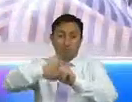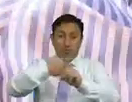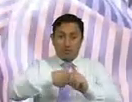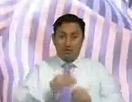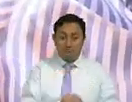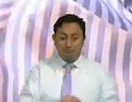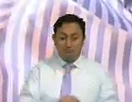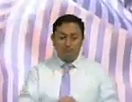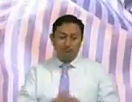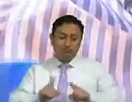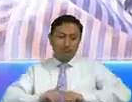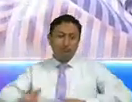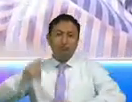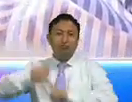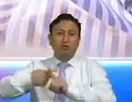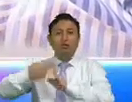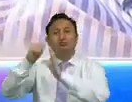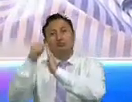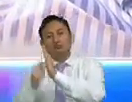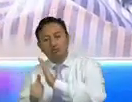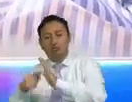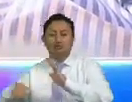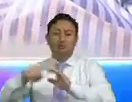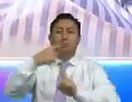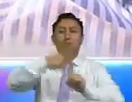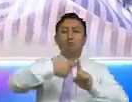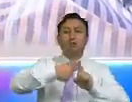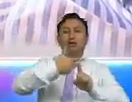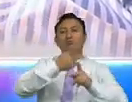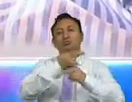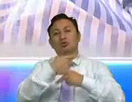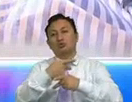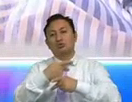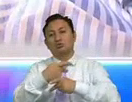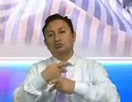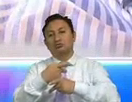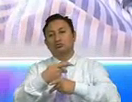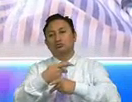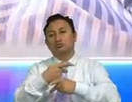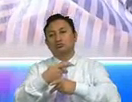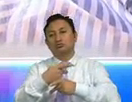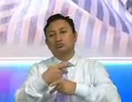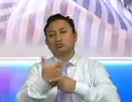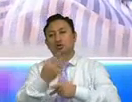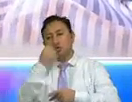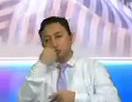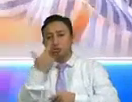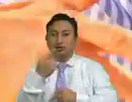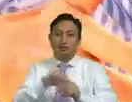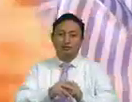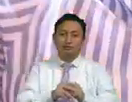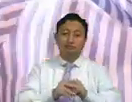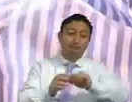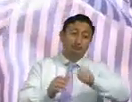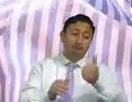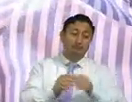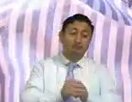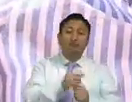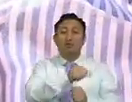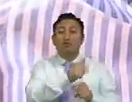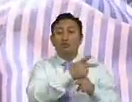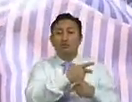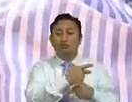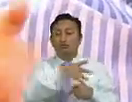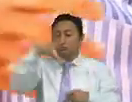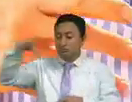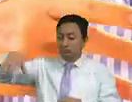diferente tipo mercados de artesanías mercados de productos comestibles pero también mercados de otros productos